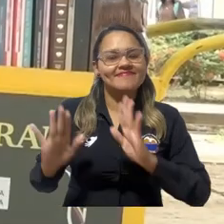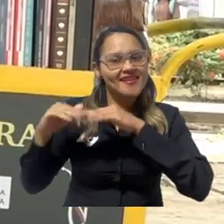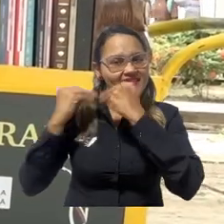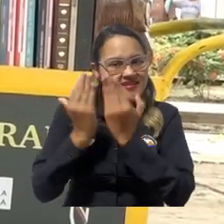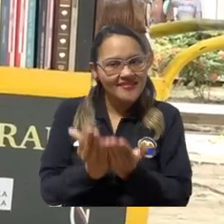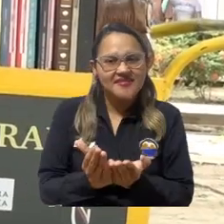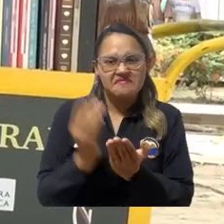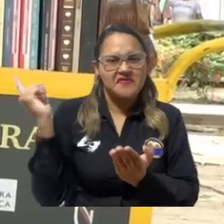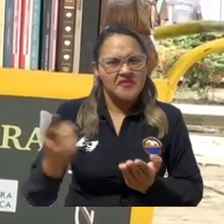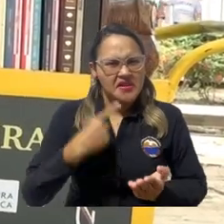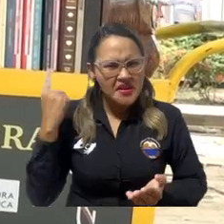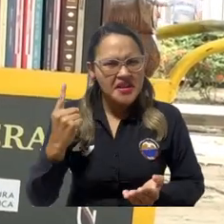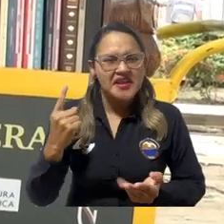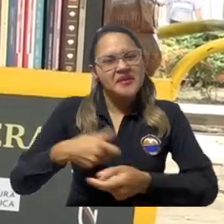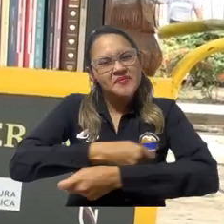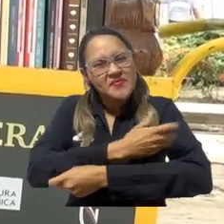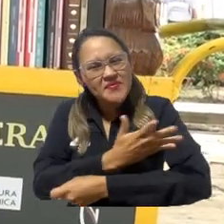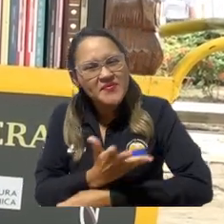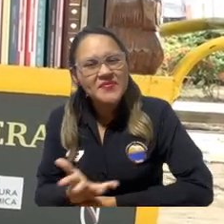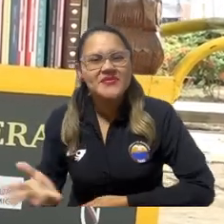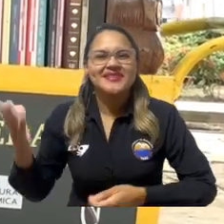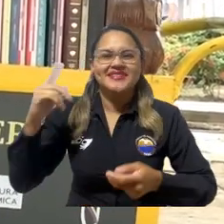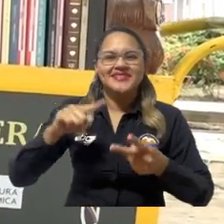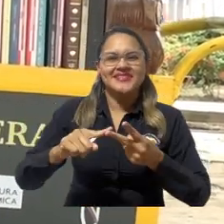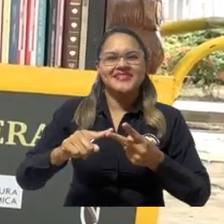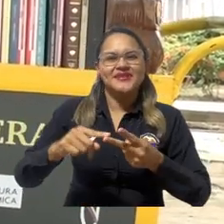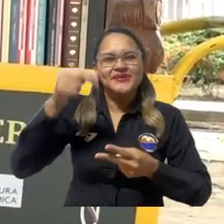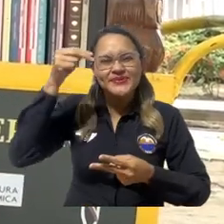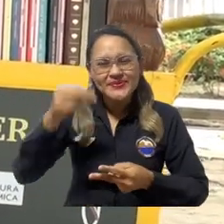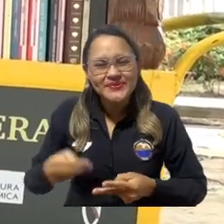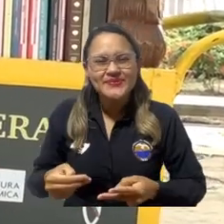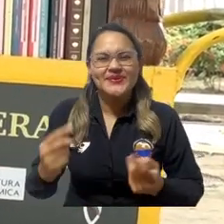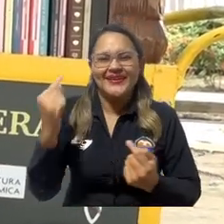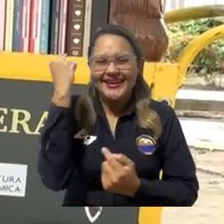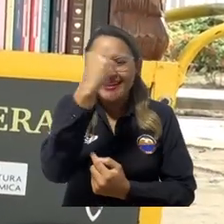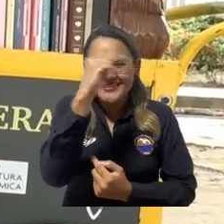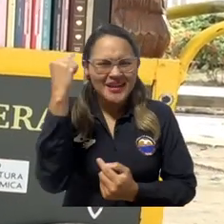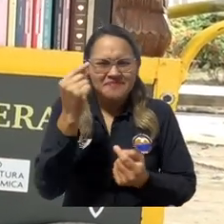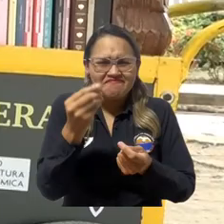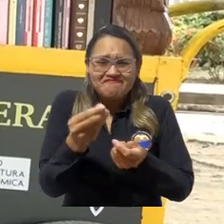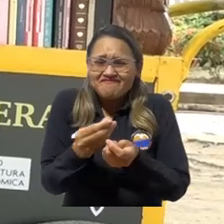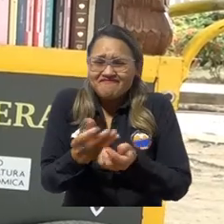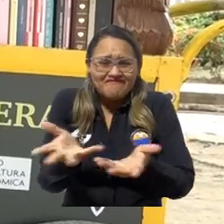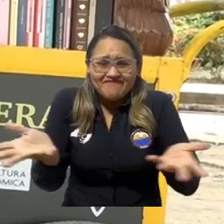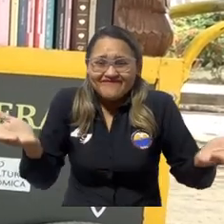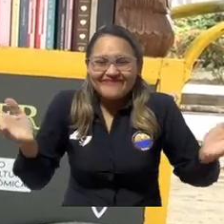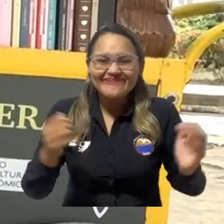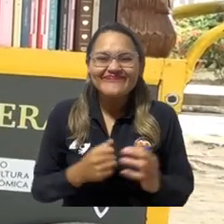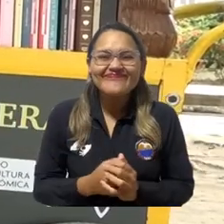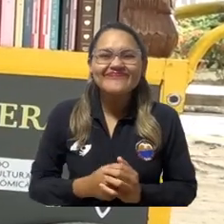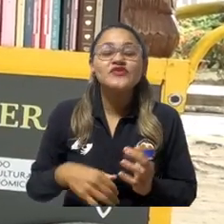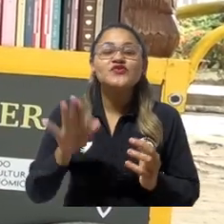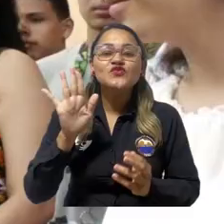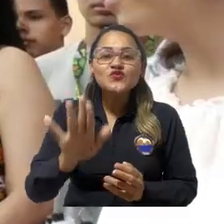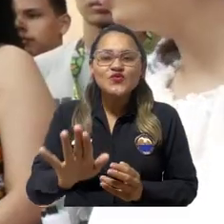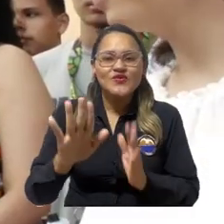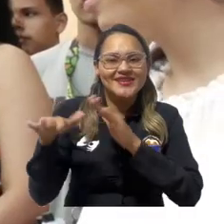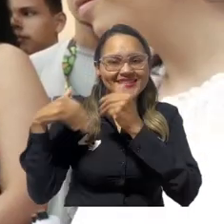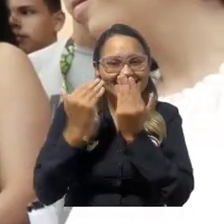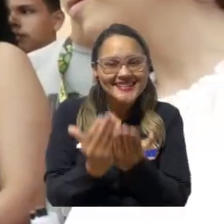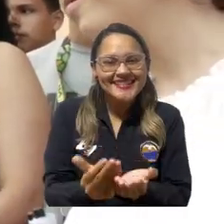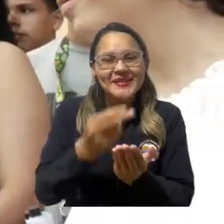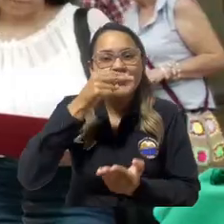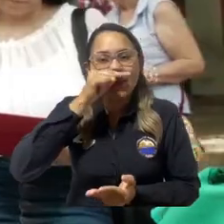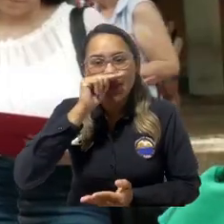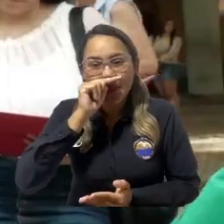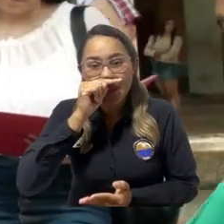Literatura general, poesía, cuento, novela, crónica, ensayo, de todo. El libro de literatura infantil,